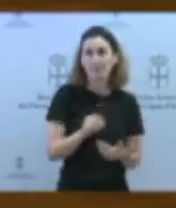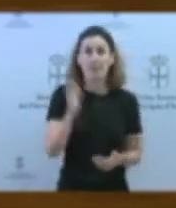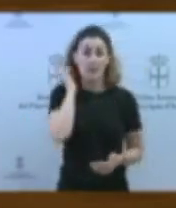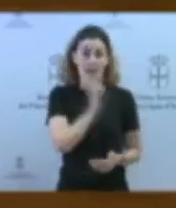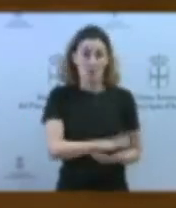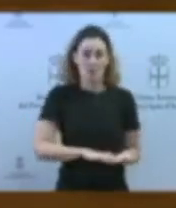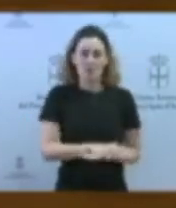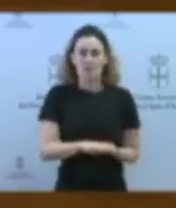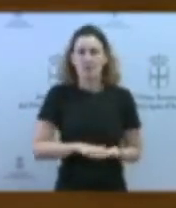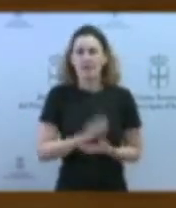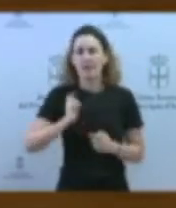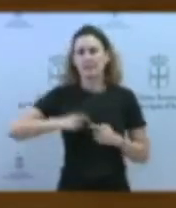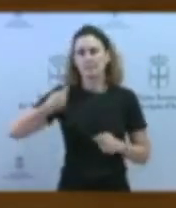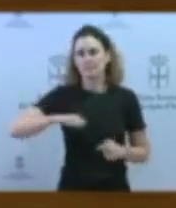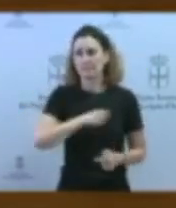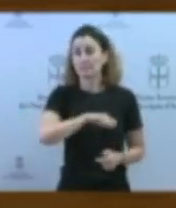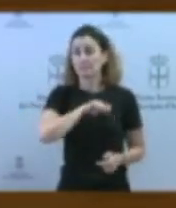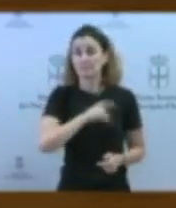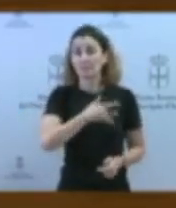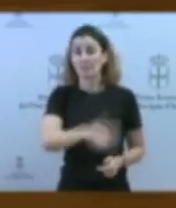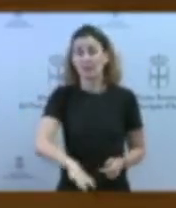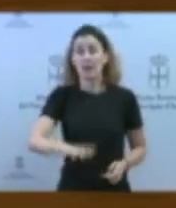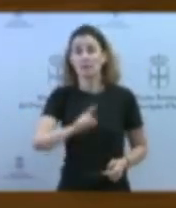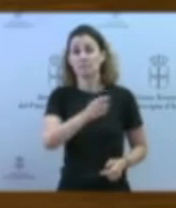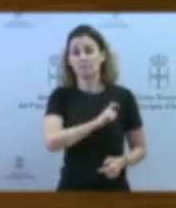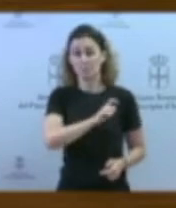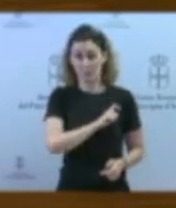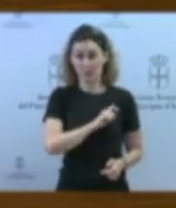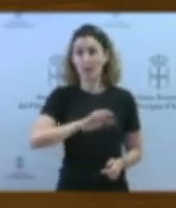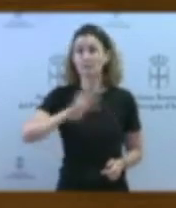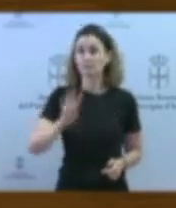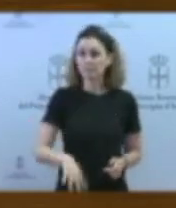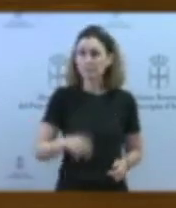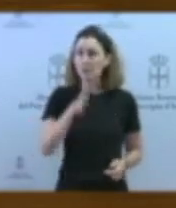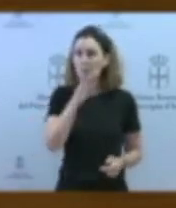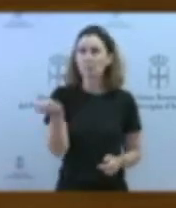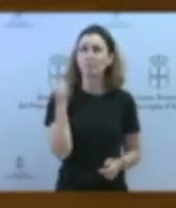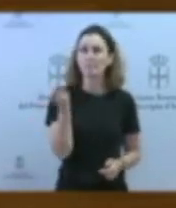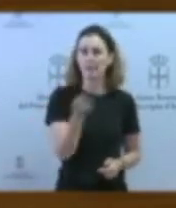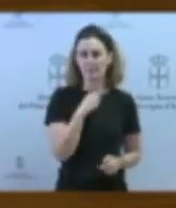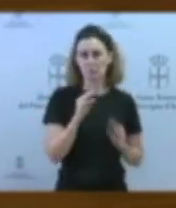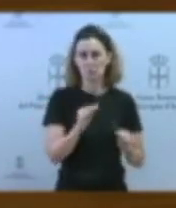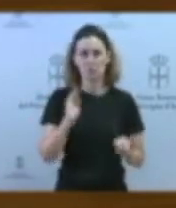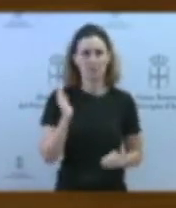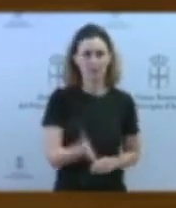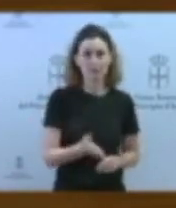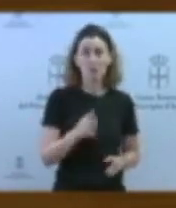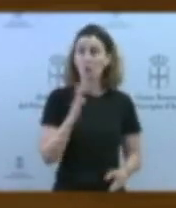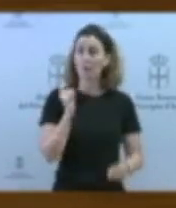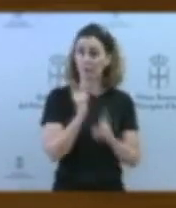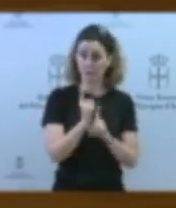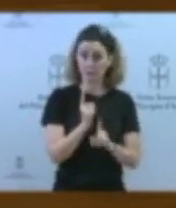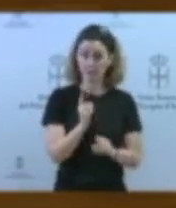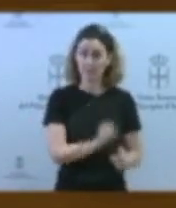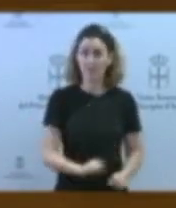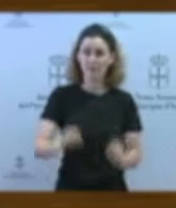de escuadra condenados por torturas. Recordar, en contra de lo que decía la Fiscalía General del Estado y la Audiencia de Barcelona. Y